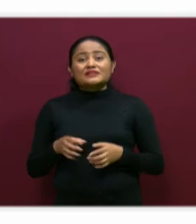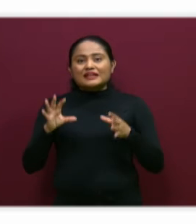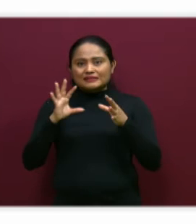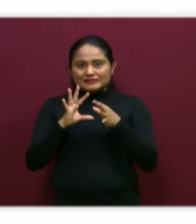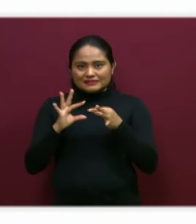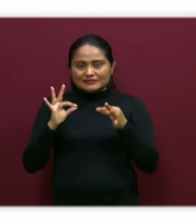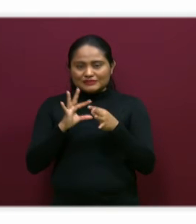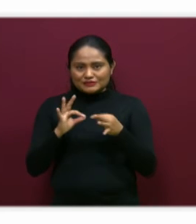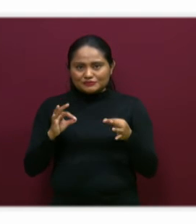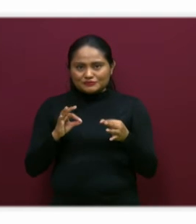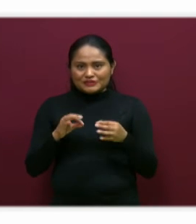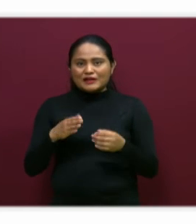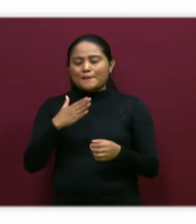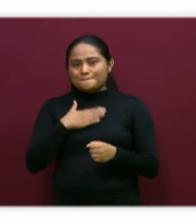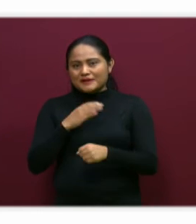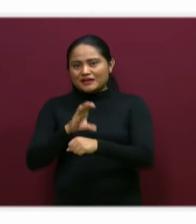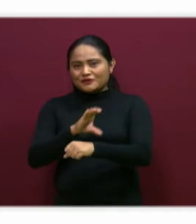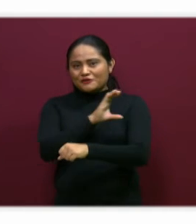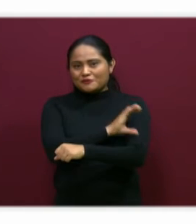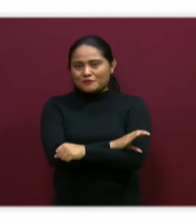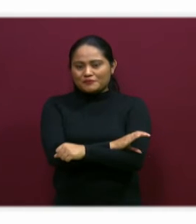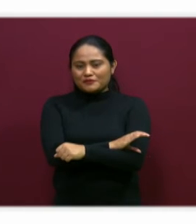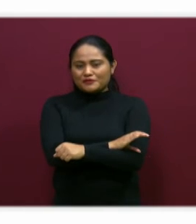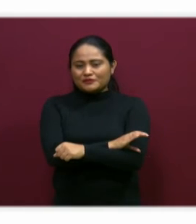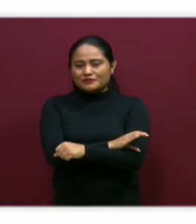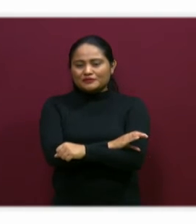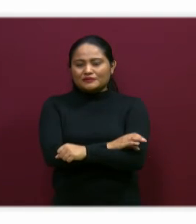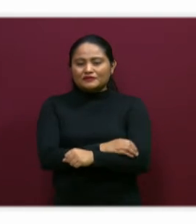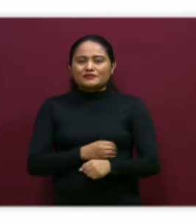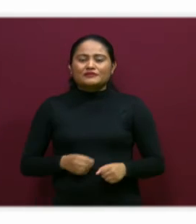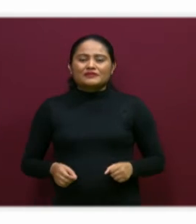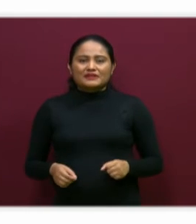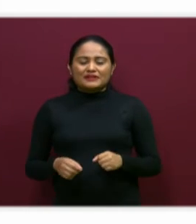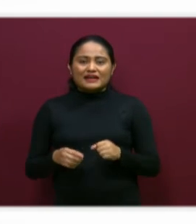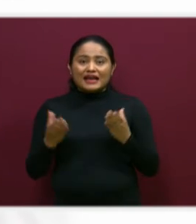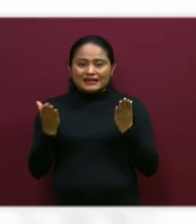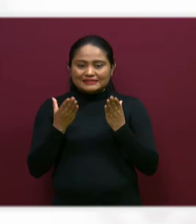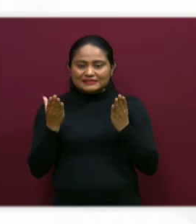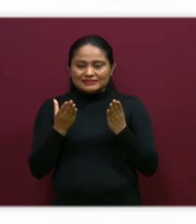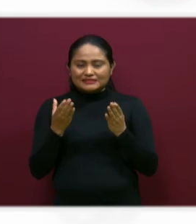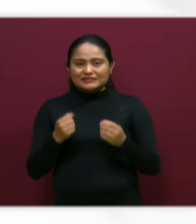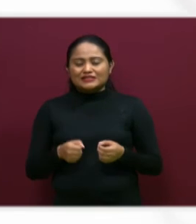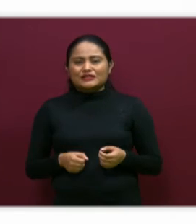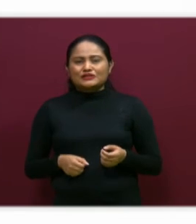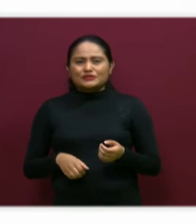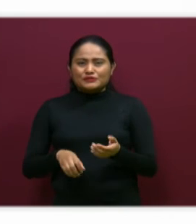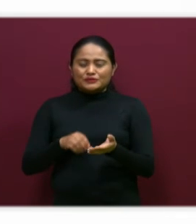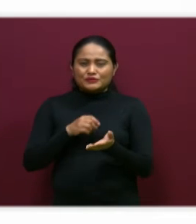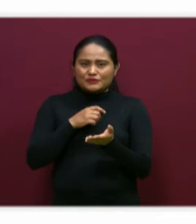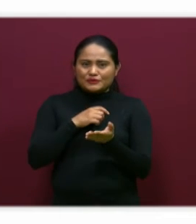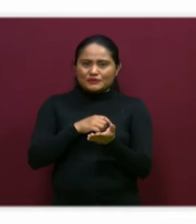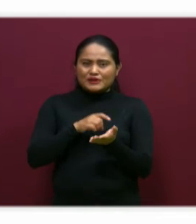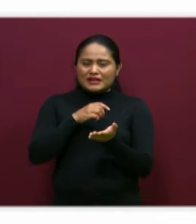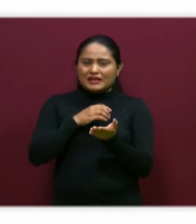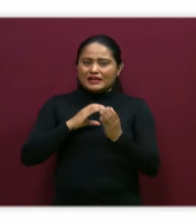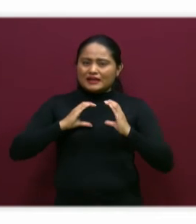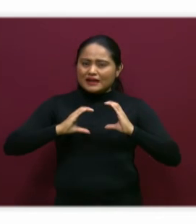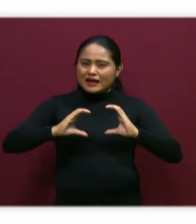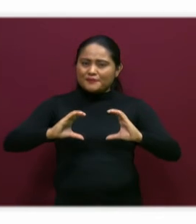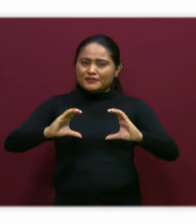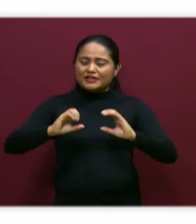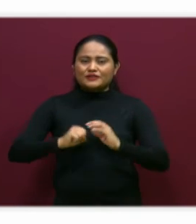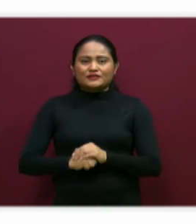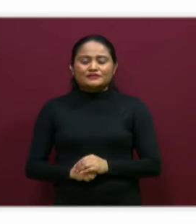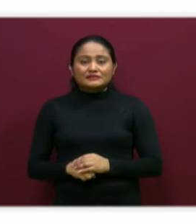de qué se trata se trata la conferencia forjando el rumbo y dentro de todos los talleres que planteo